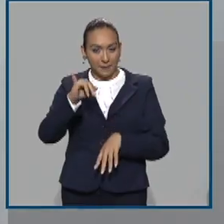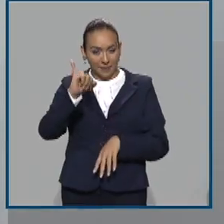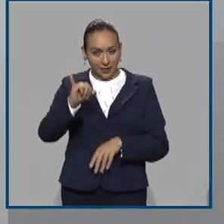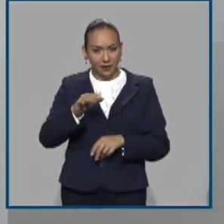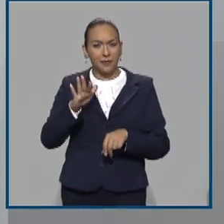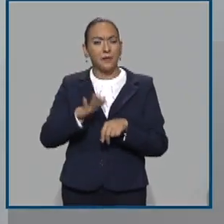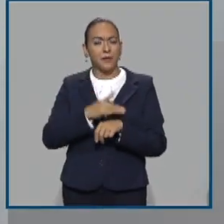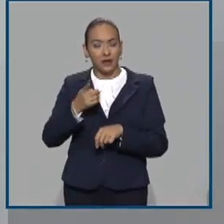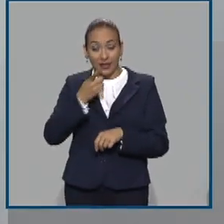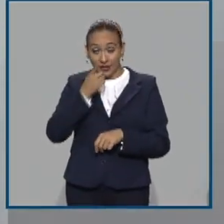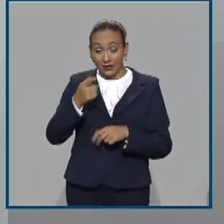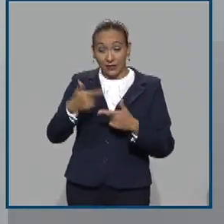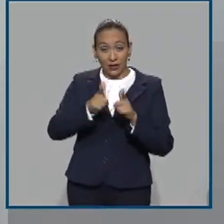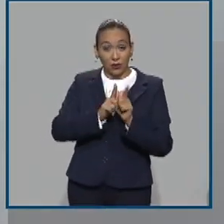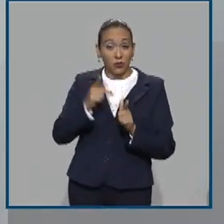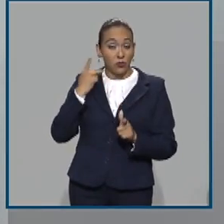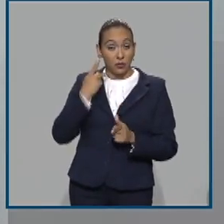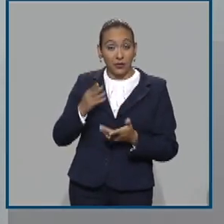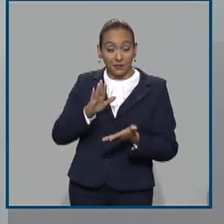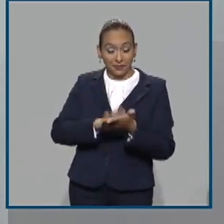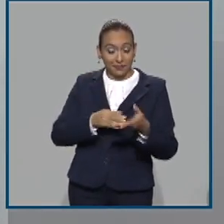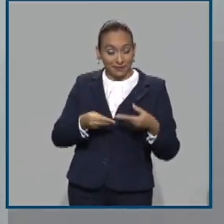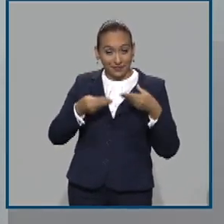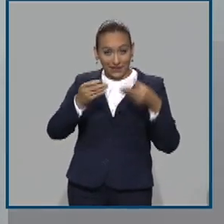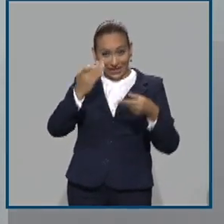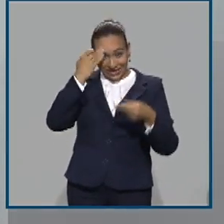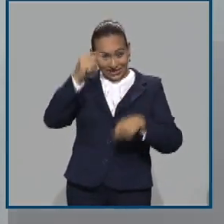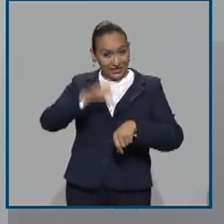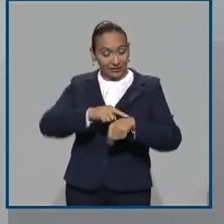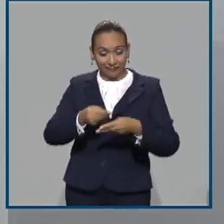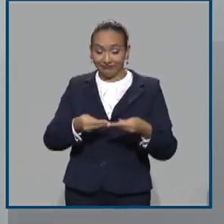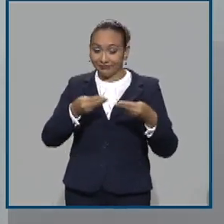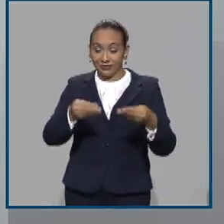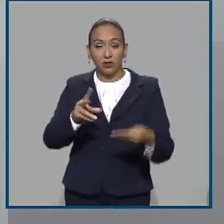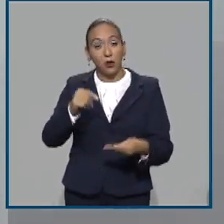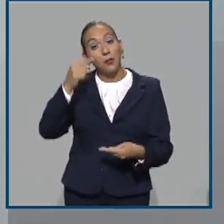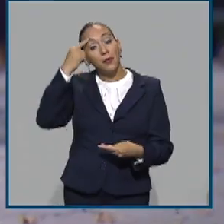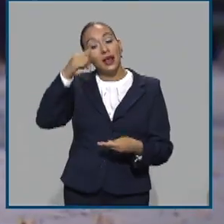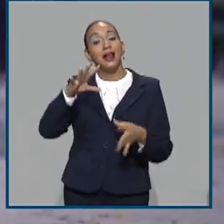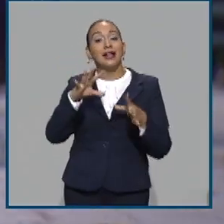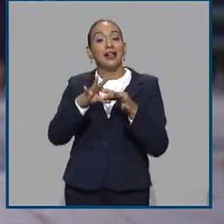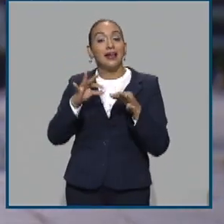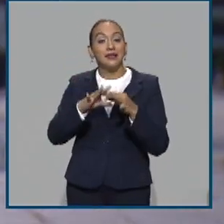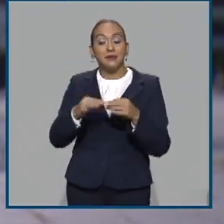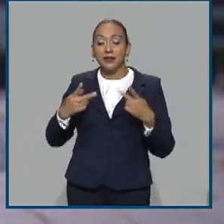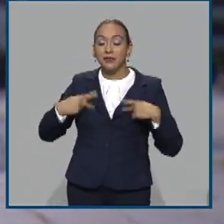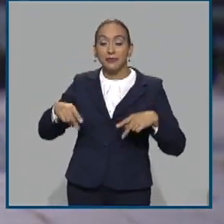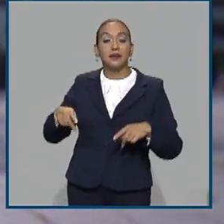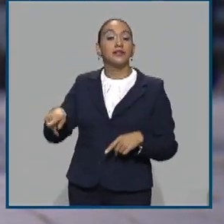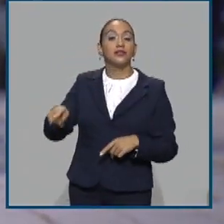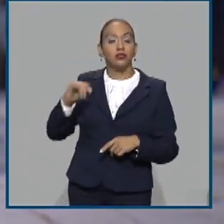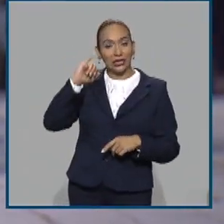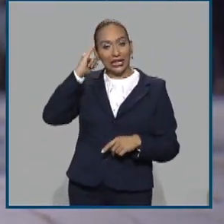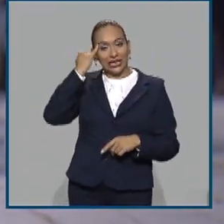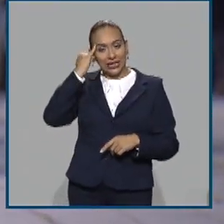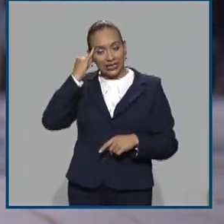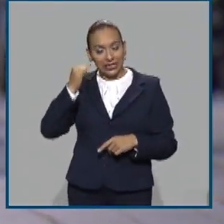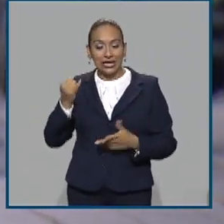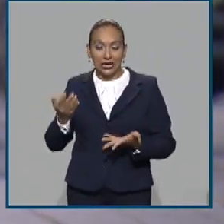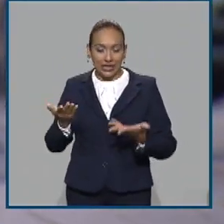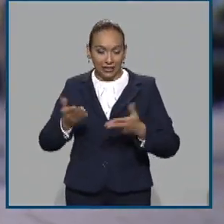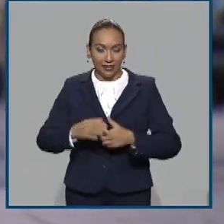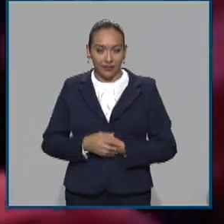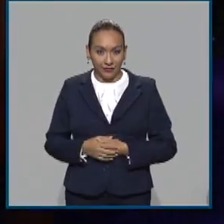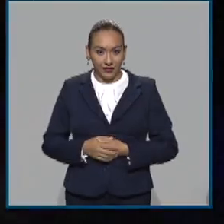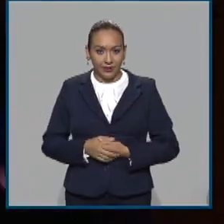dicho partido no presentó la documentación necesaria para acreditar la pertenencia indígena de quien impugnó la decisión. La